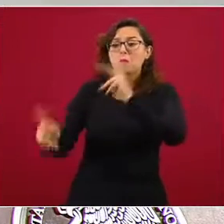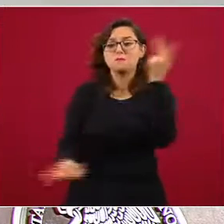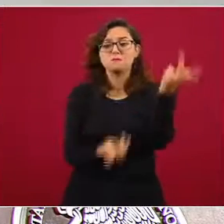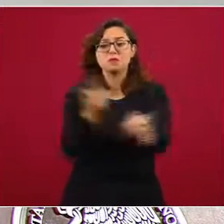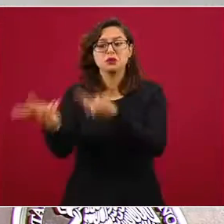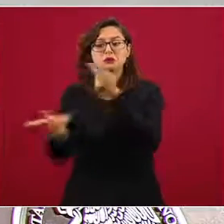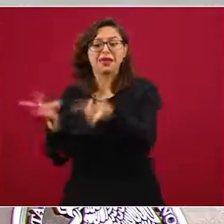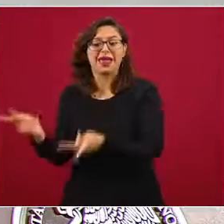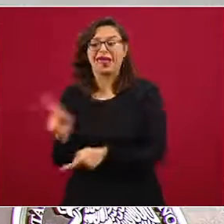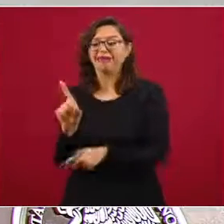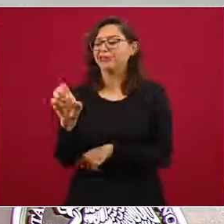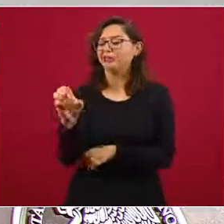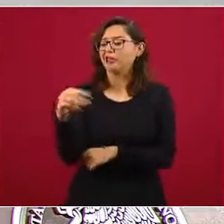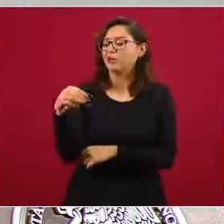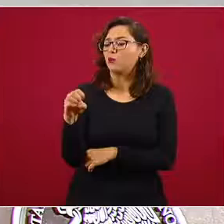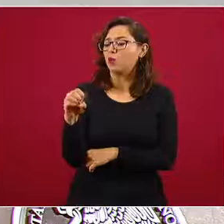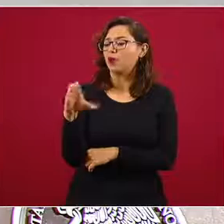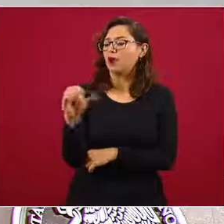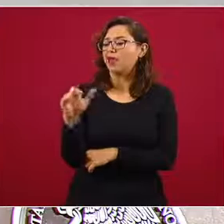y que